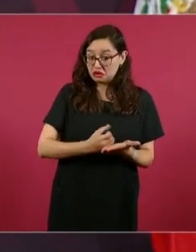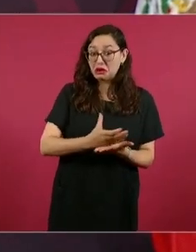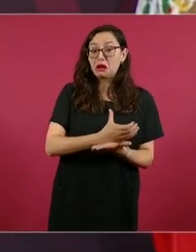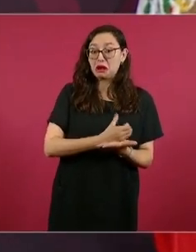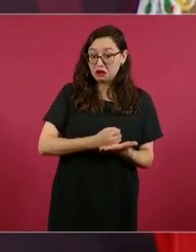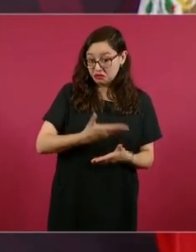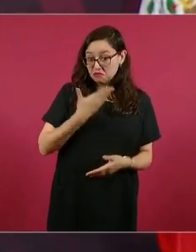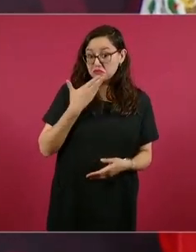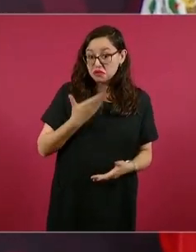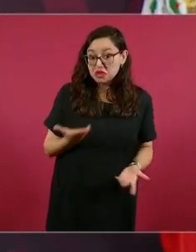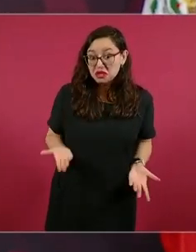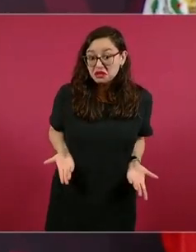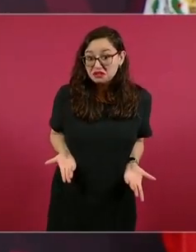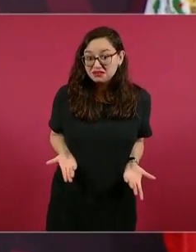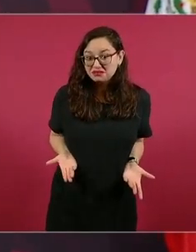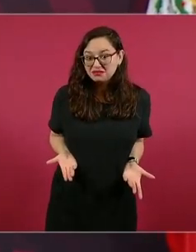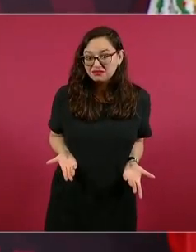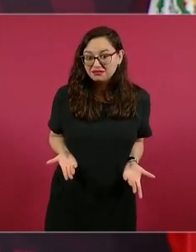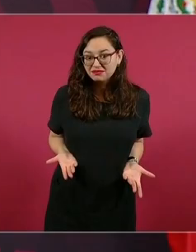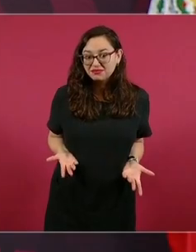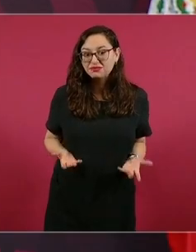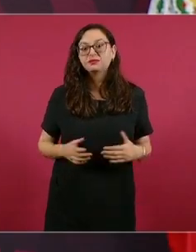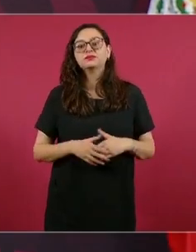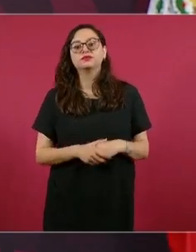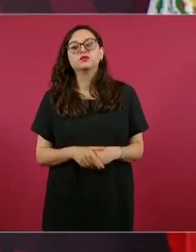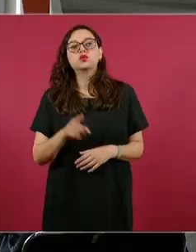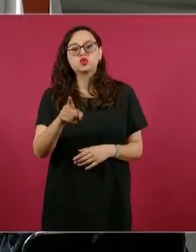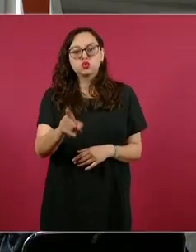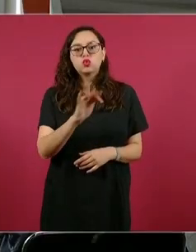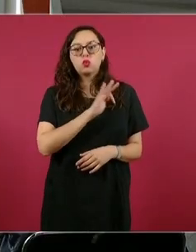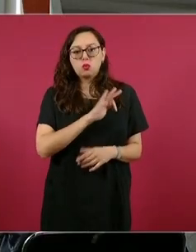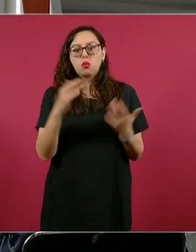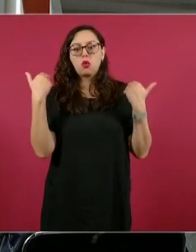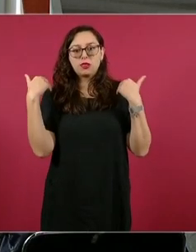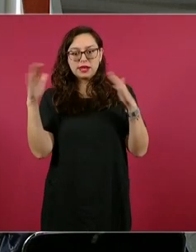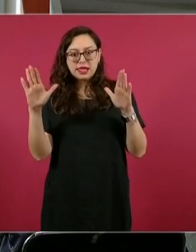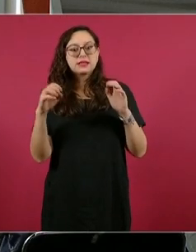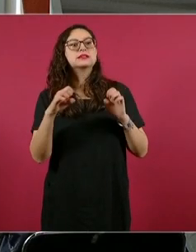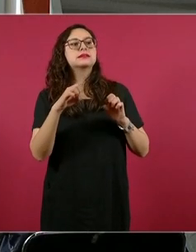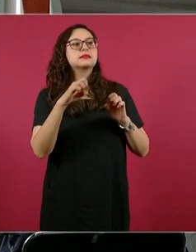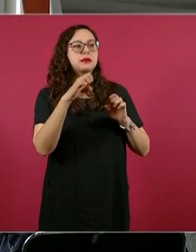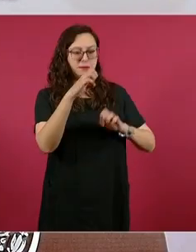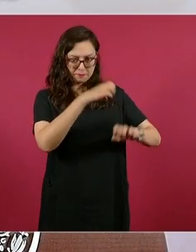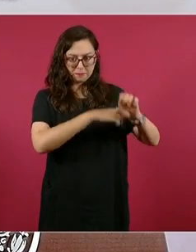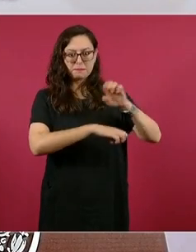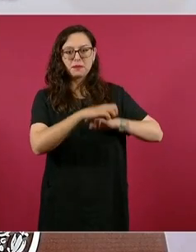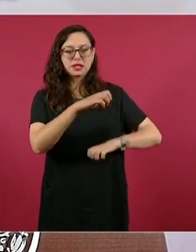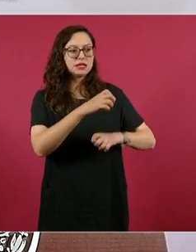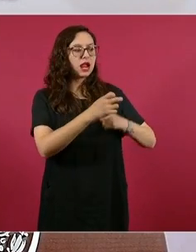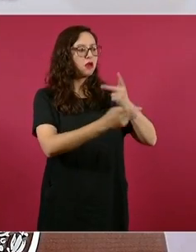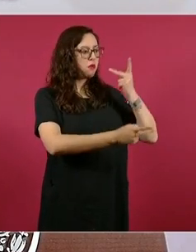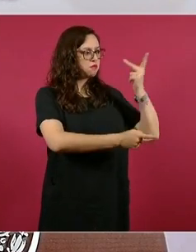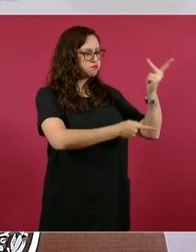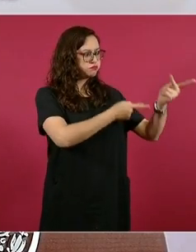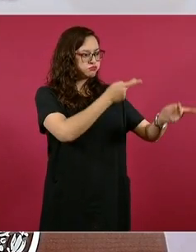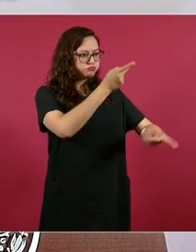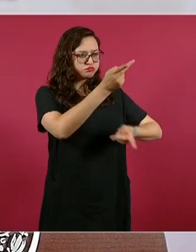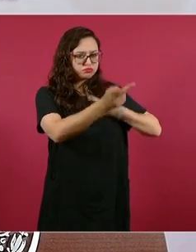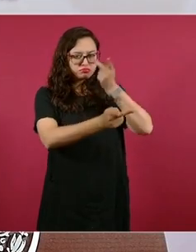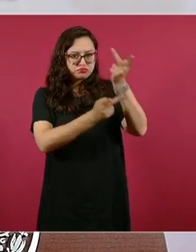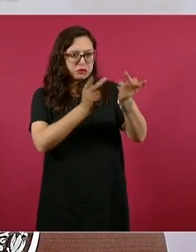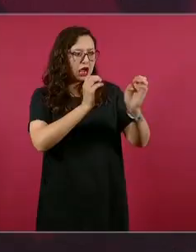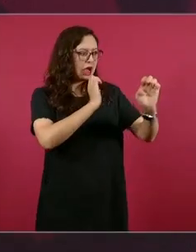hacer una encuesta, una consulta, entrevistar